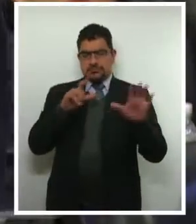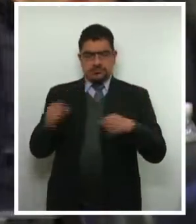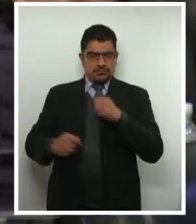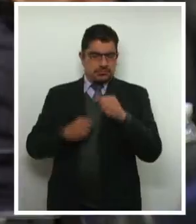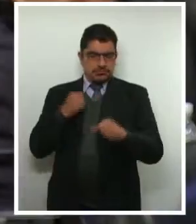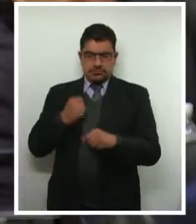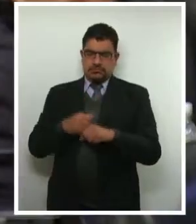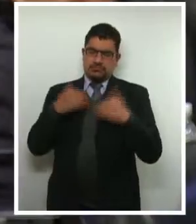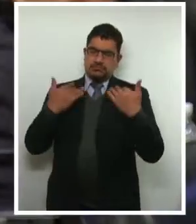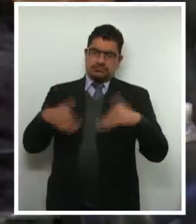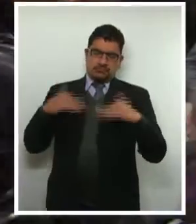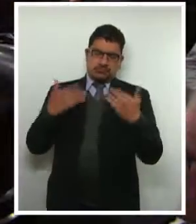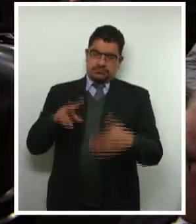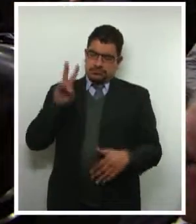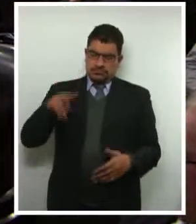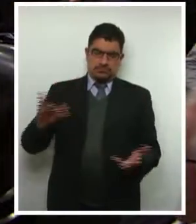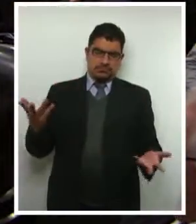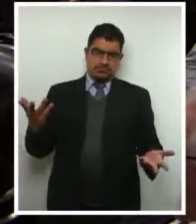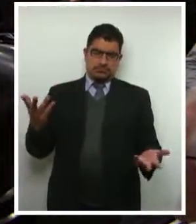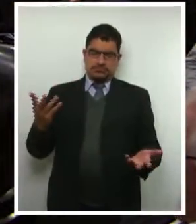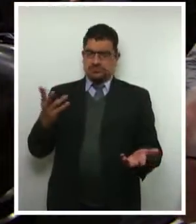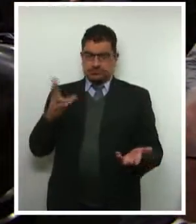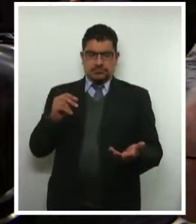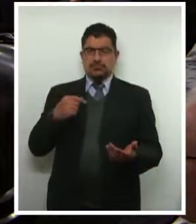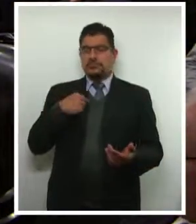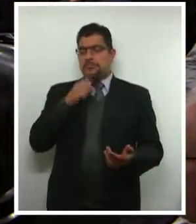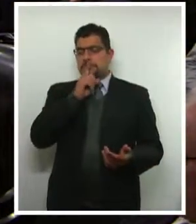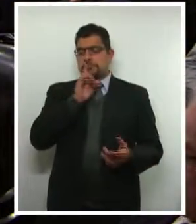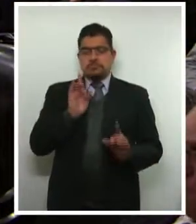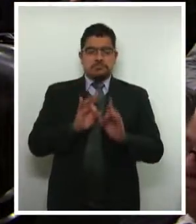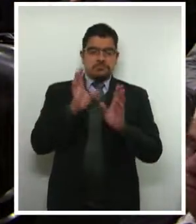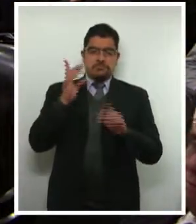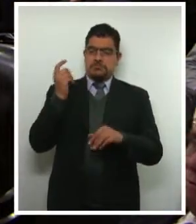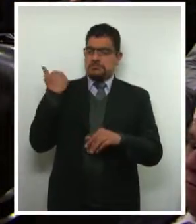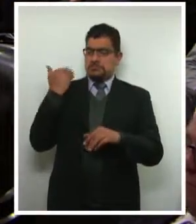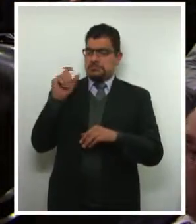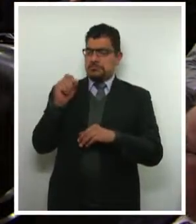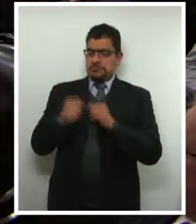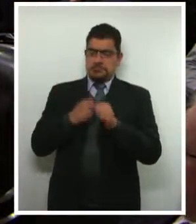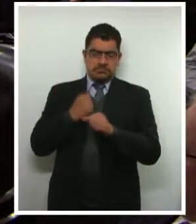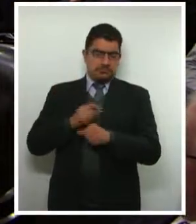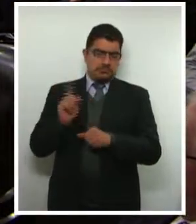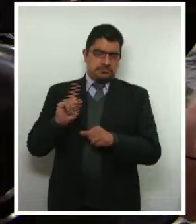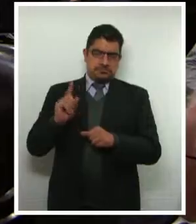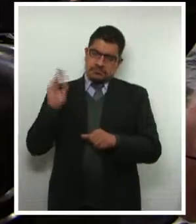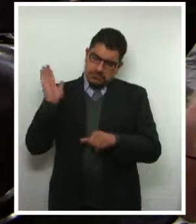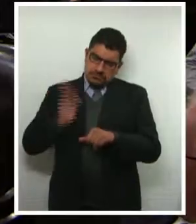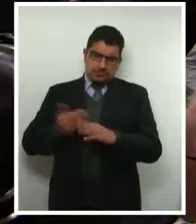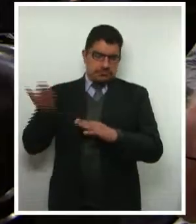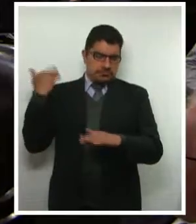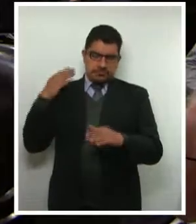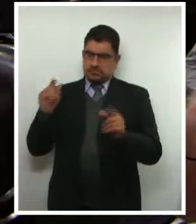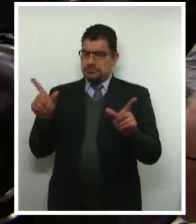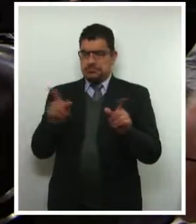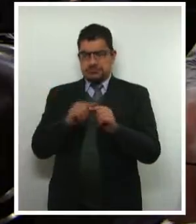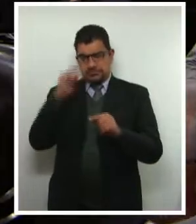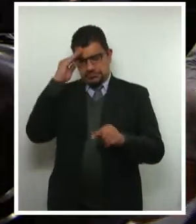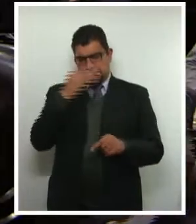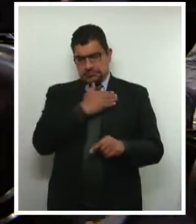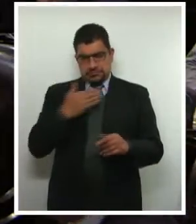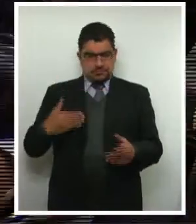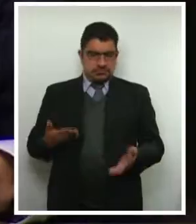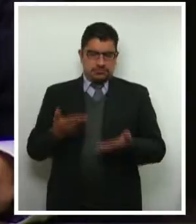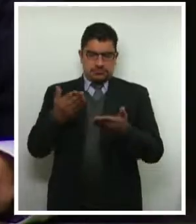Por supuesto, no es una lucha que empezó hace 20 años, señor presidente. Es todo. ¿Es cuánto, señor presidente?